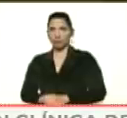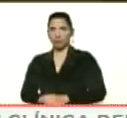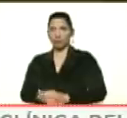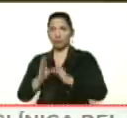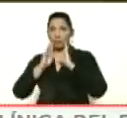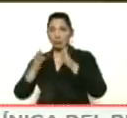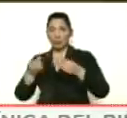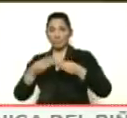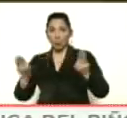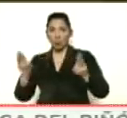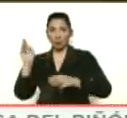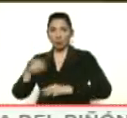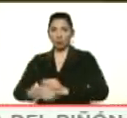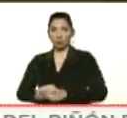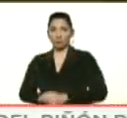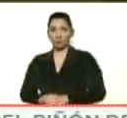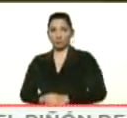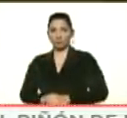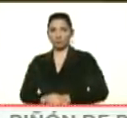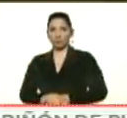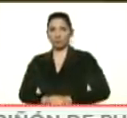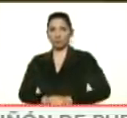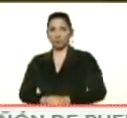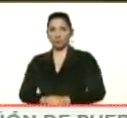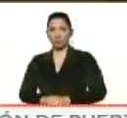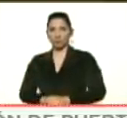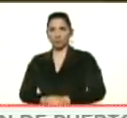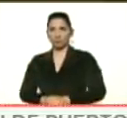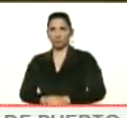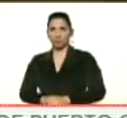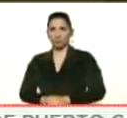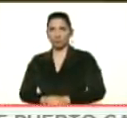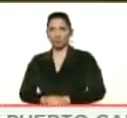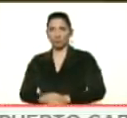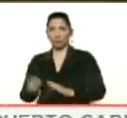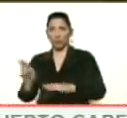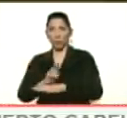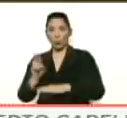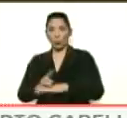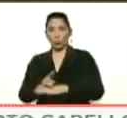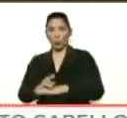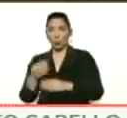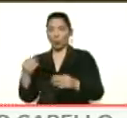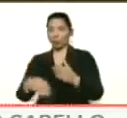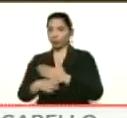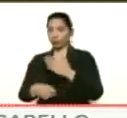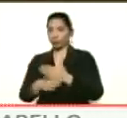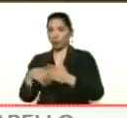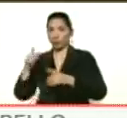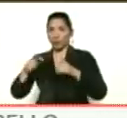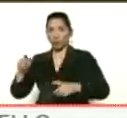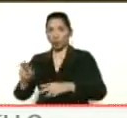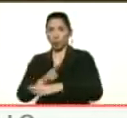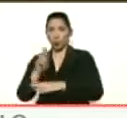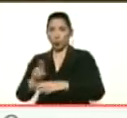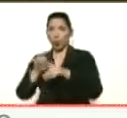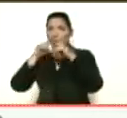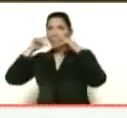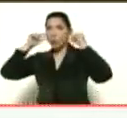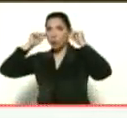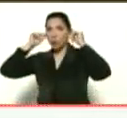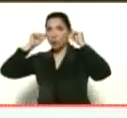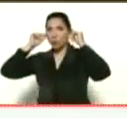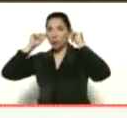públicas, de las edificaciones de uso frecuente por las personas, el uso del tapaboca es